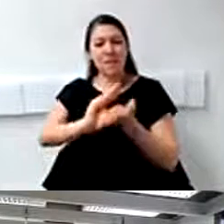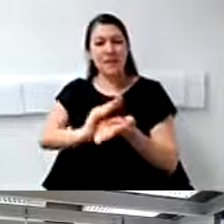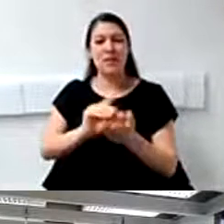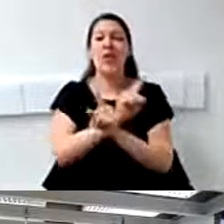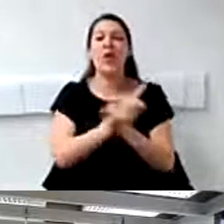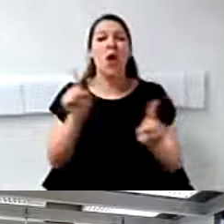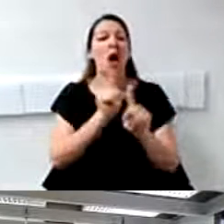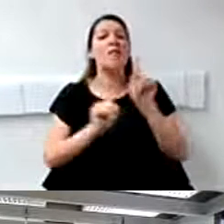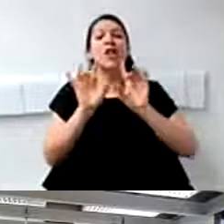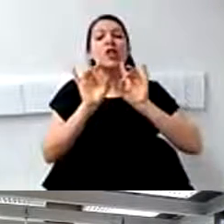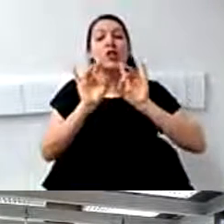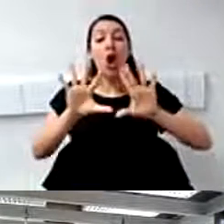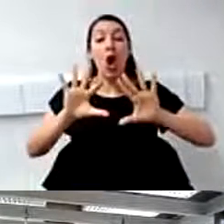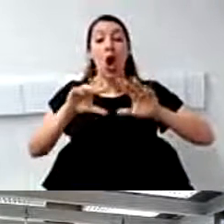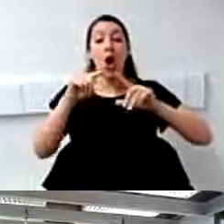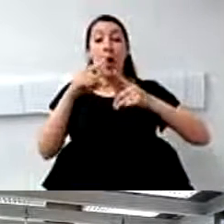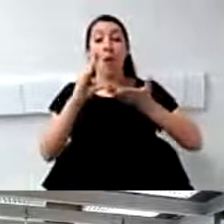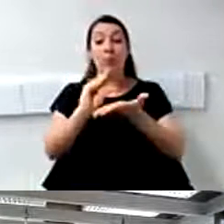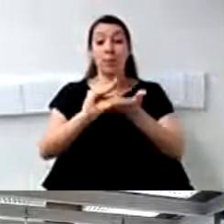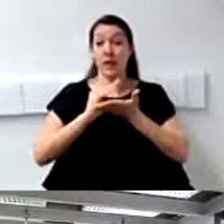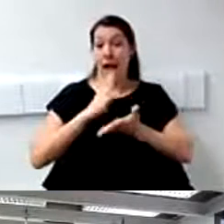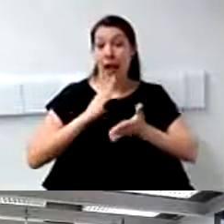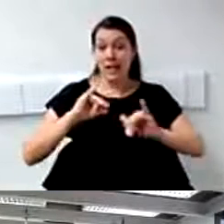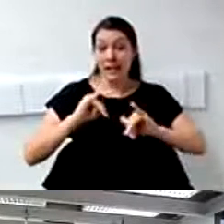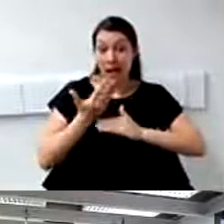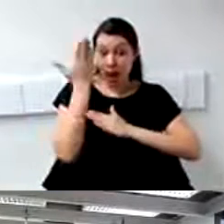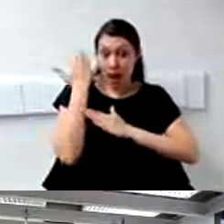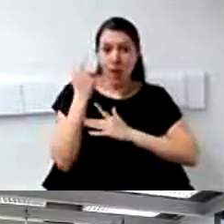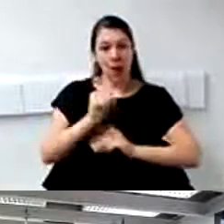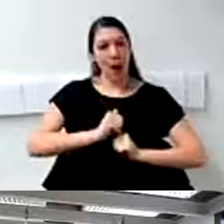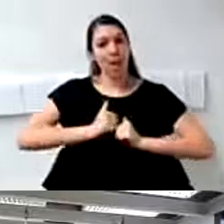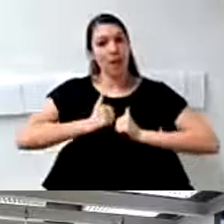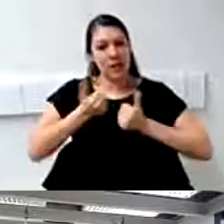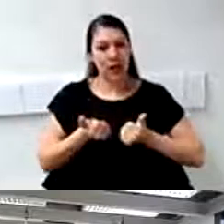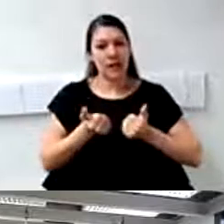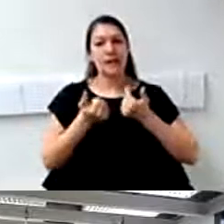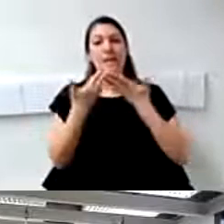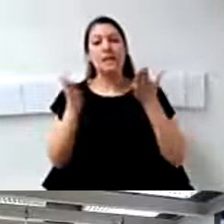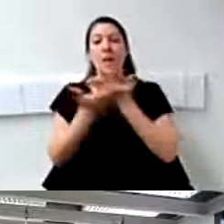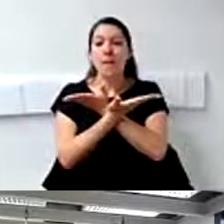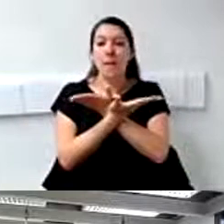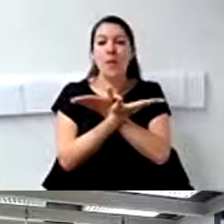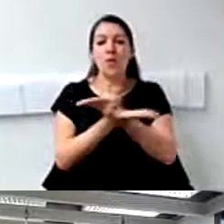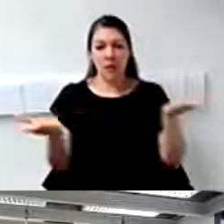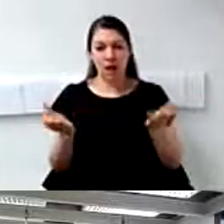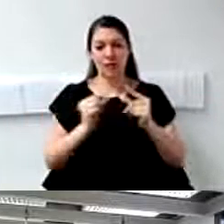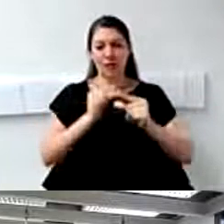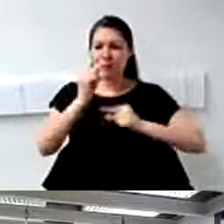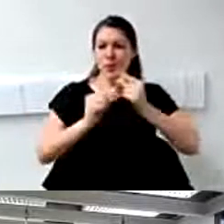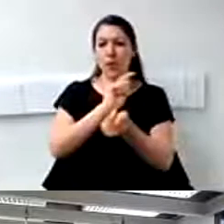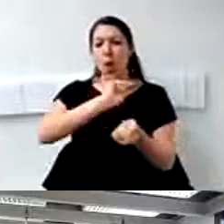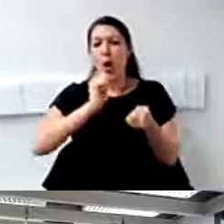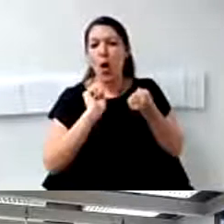los recursos que ya están y de visibilizar y empezar a generar algunos cambios, que